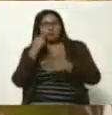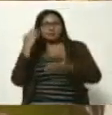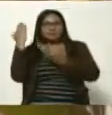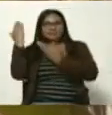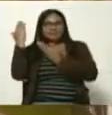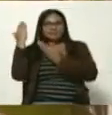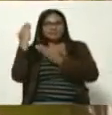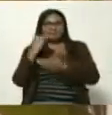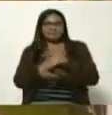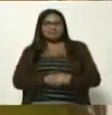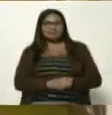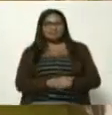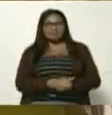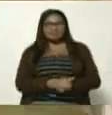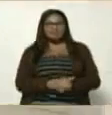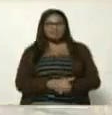Veamos.